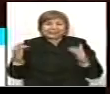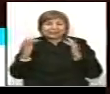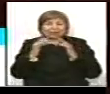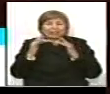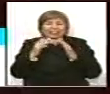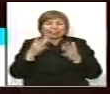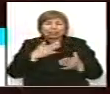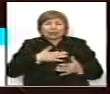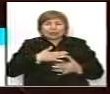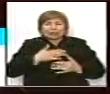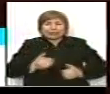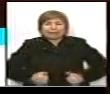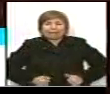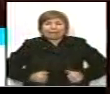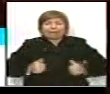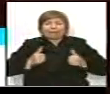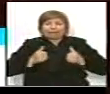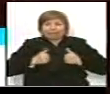relación con mi vida.